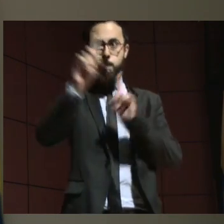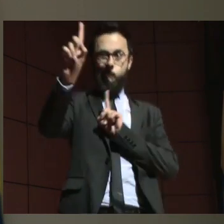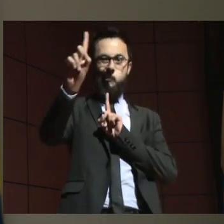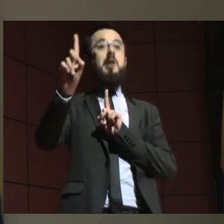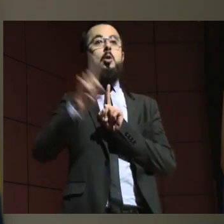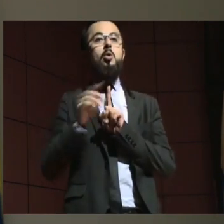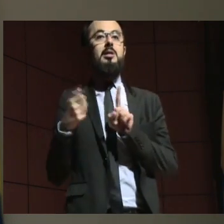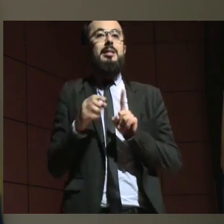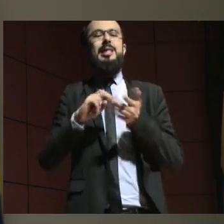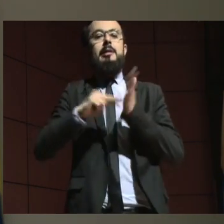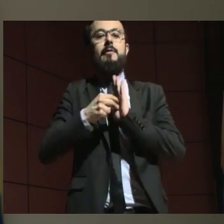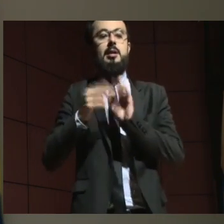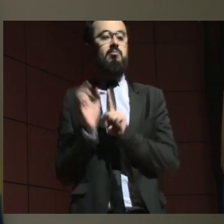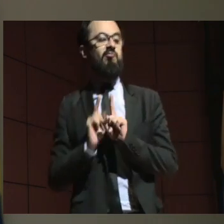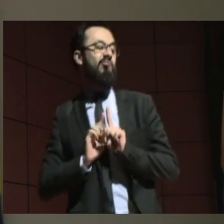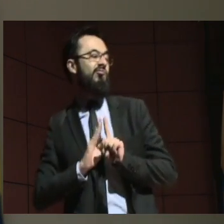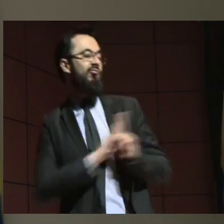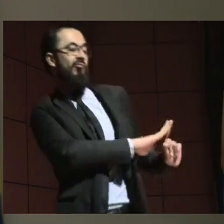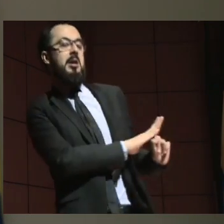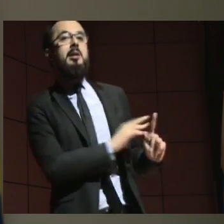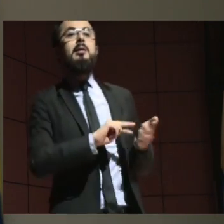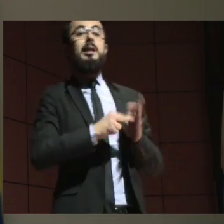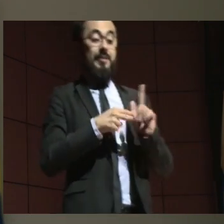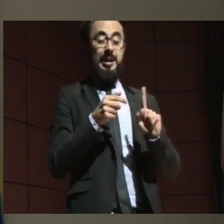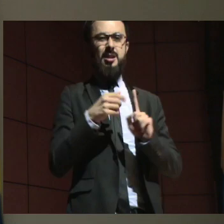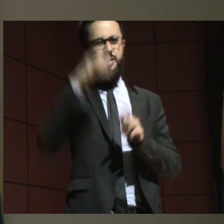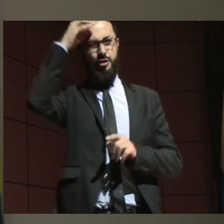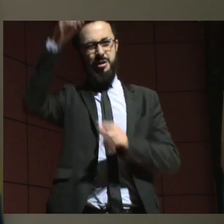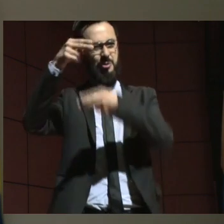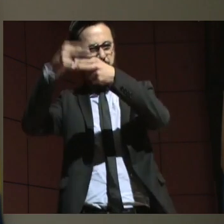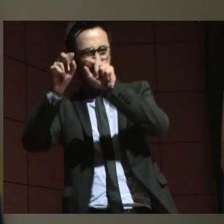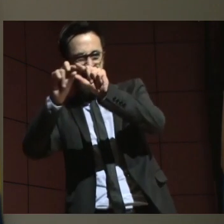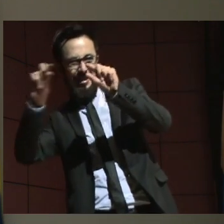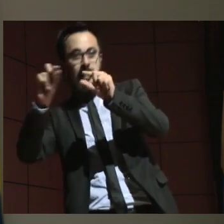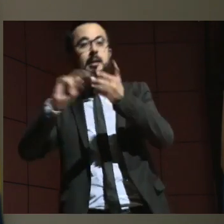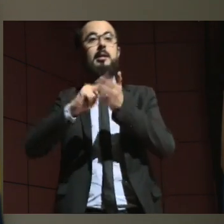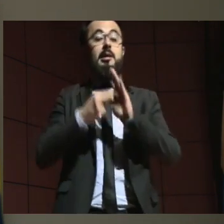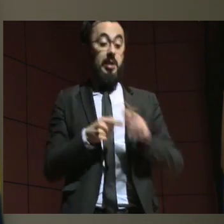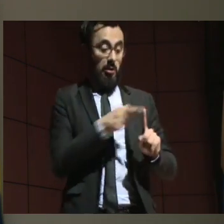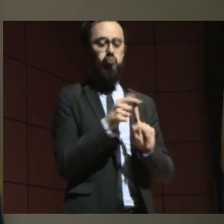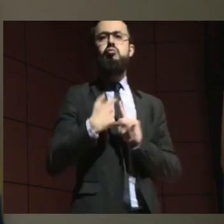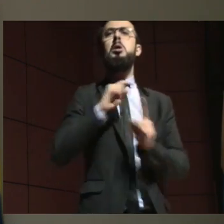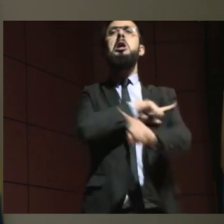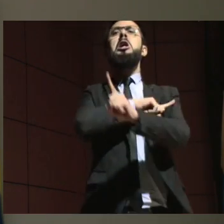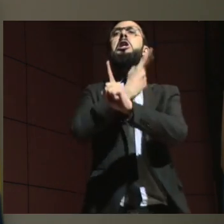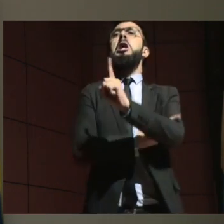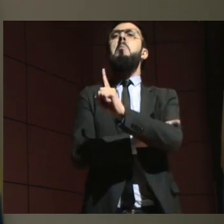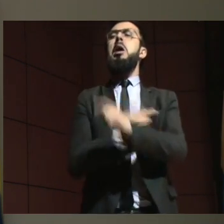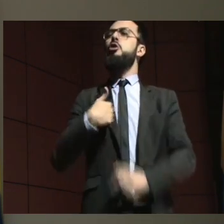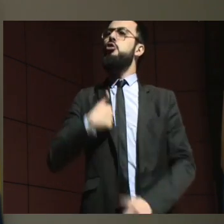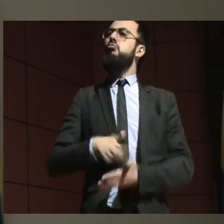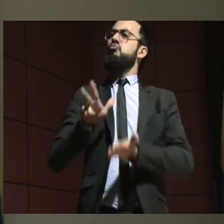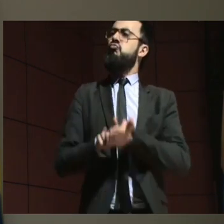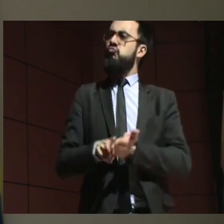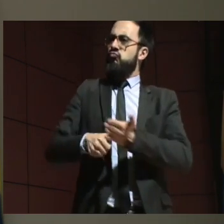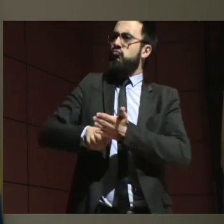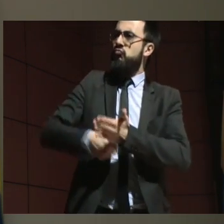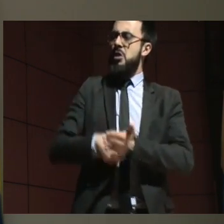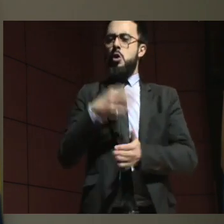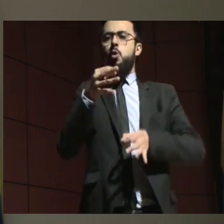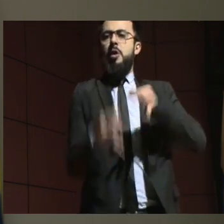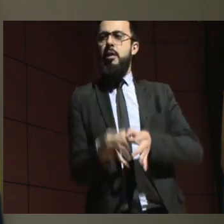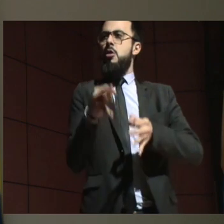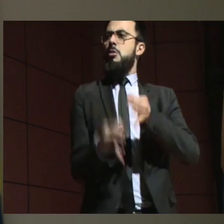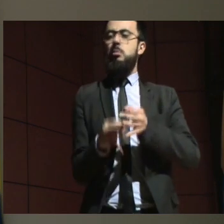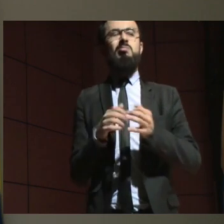ustedes lo recuerden, o la negación o sustracción absoluta de la capacidad jurídica de las personas con discapacidad en Colombia,